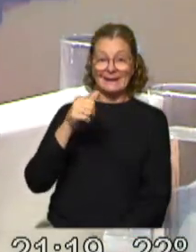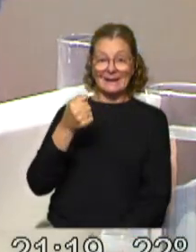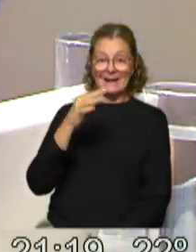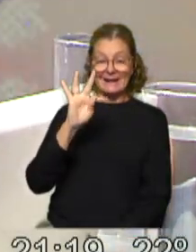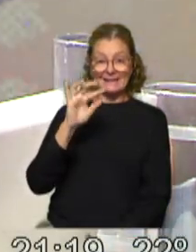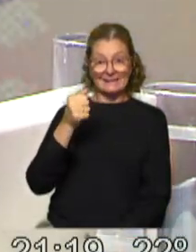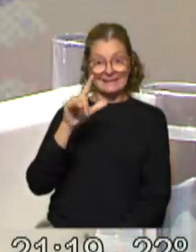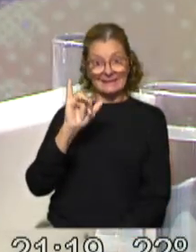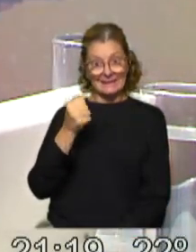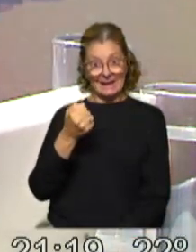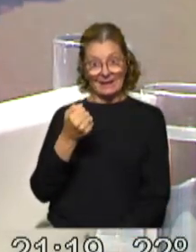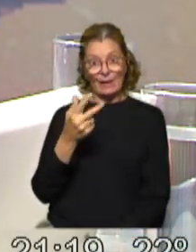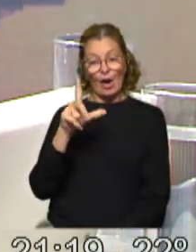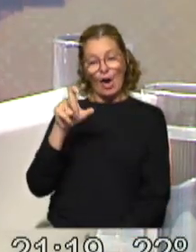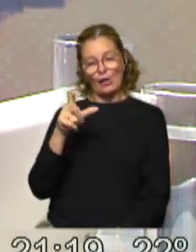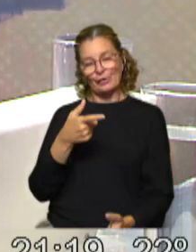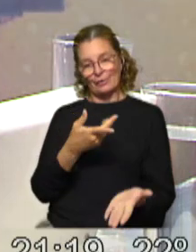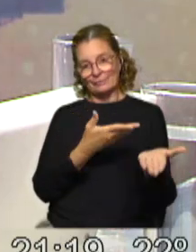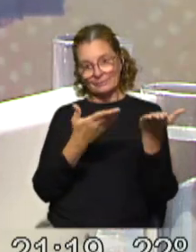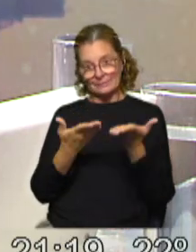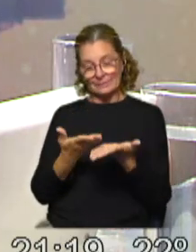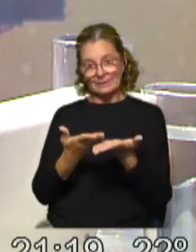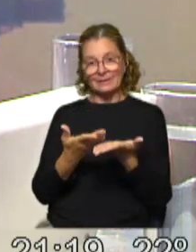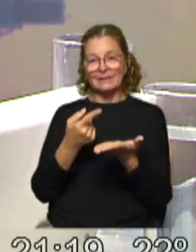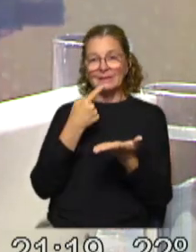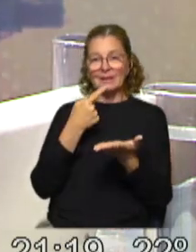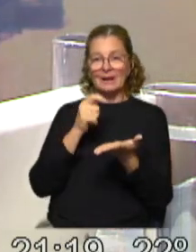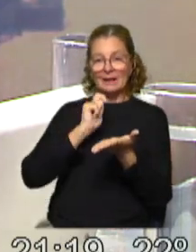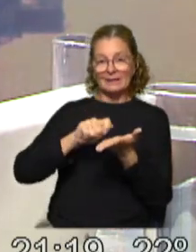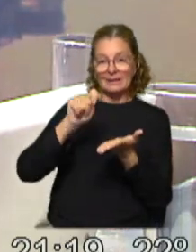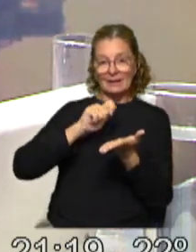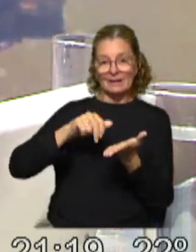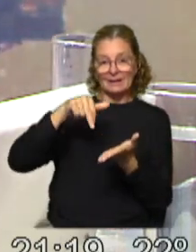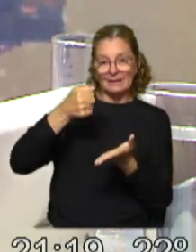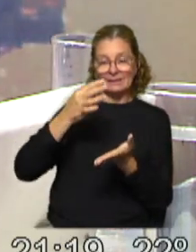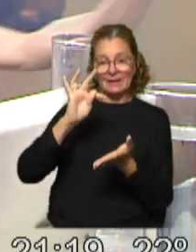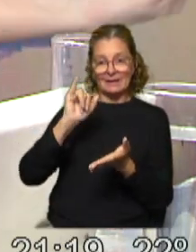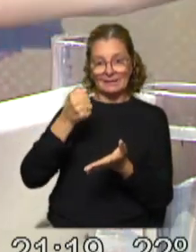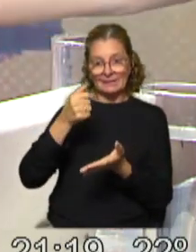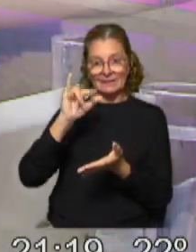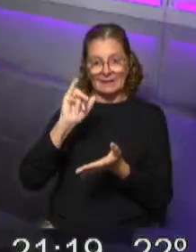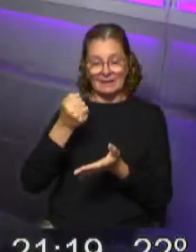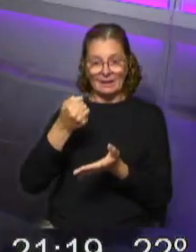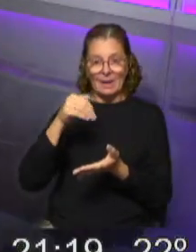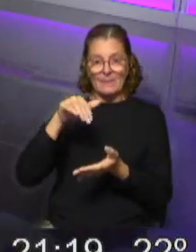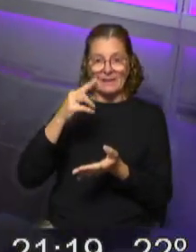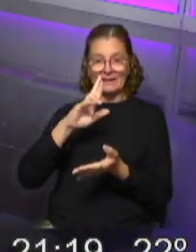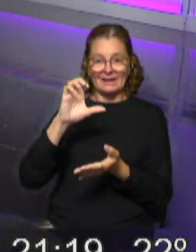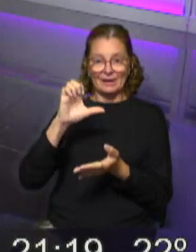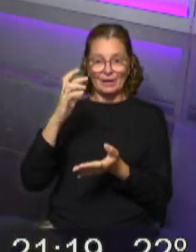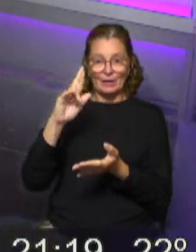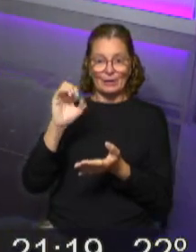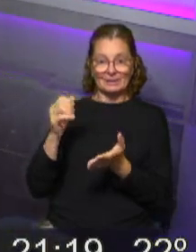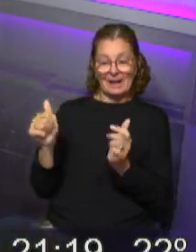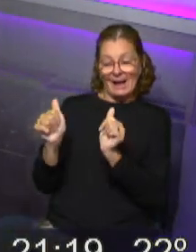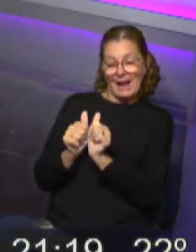Agustina Mandacen, y obviamente está basada en la novela homónima de la escritora Natalia Mardero, que tengo a mi lado, y al